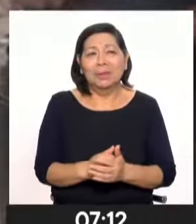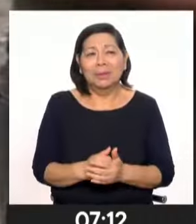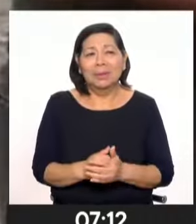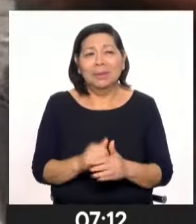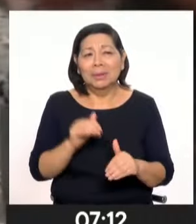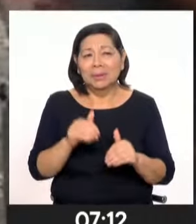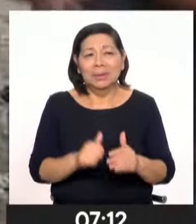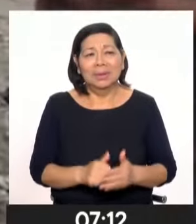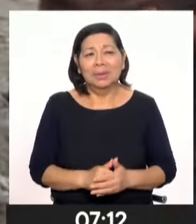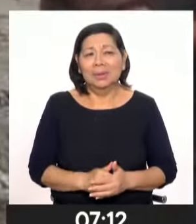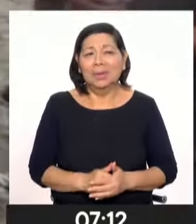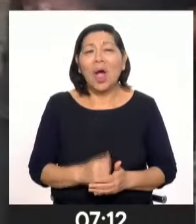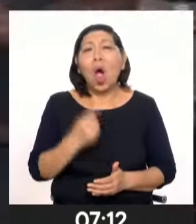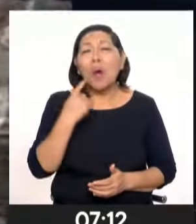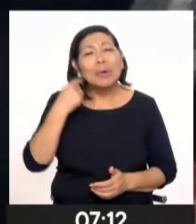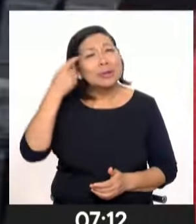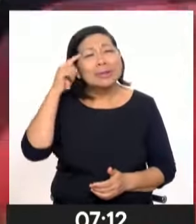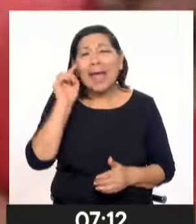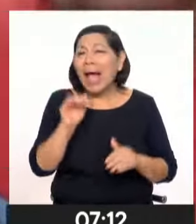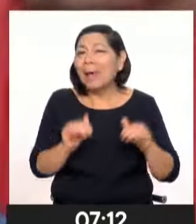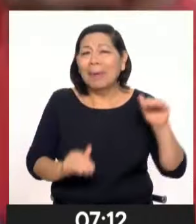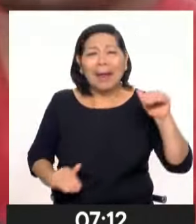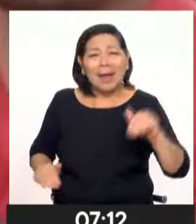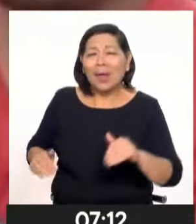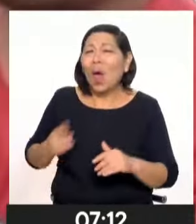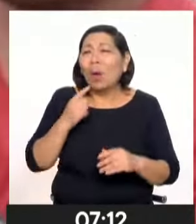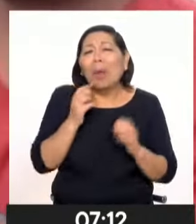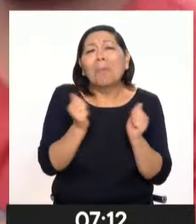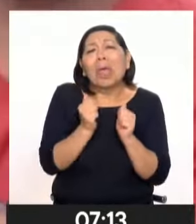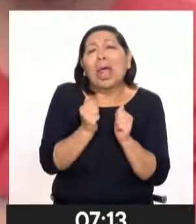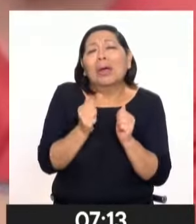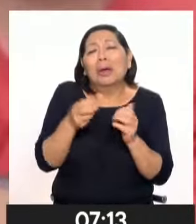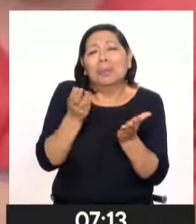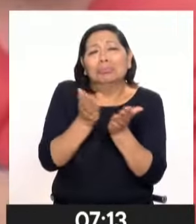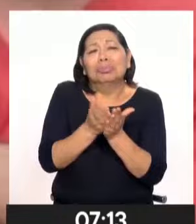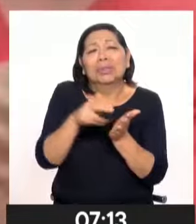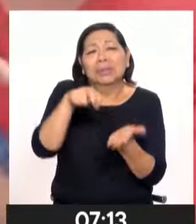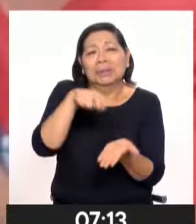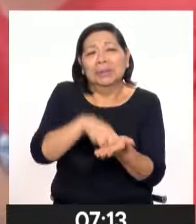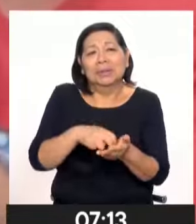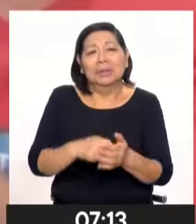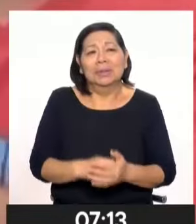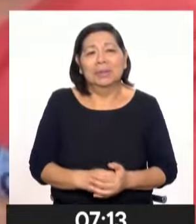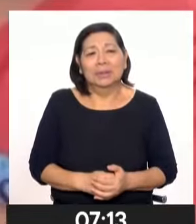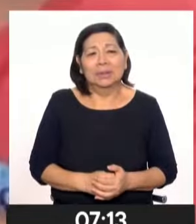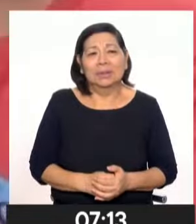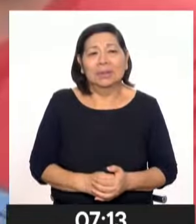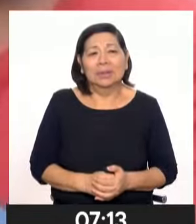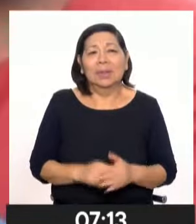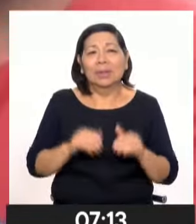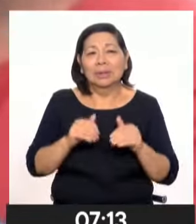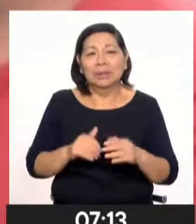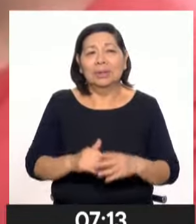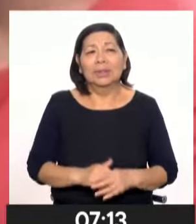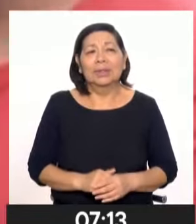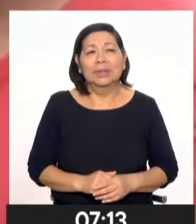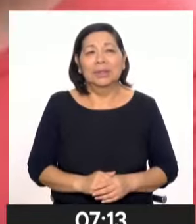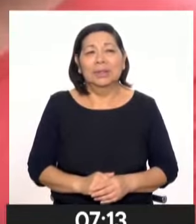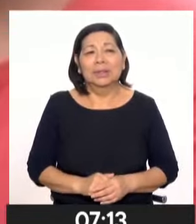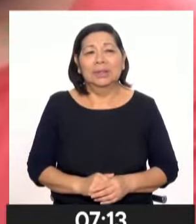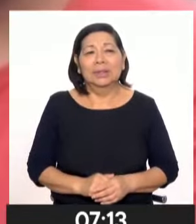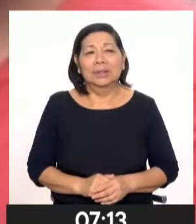nadar es que soloil Tena miedo primero baj perrito porque